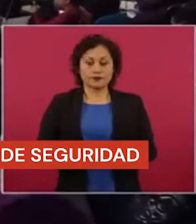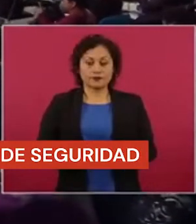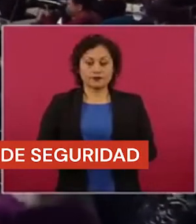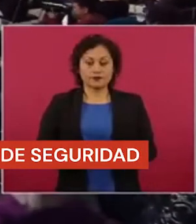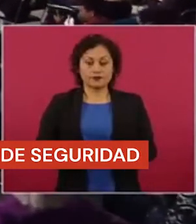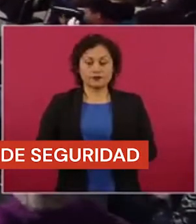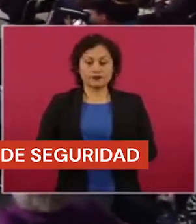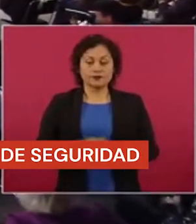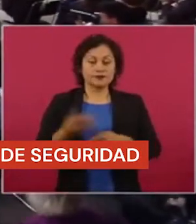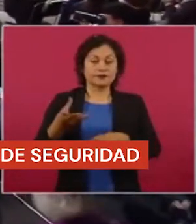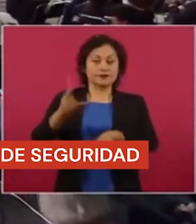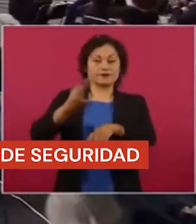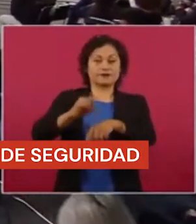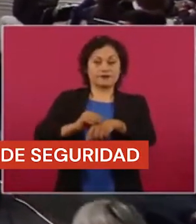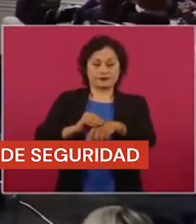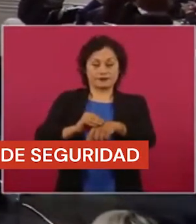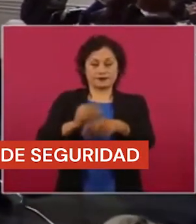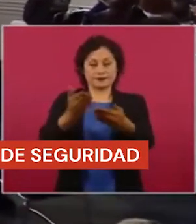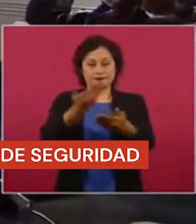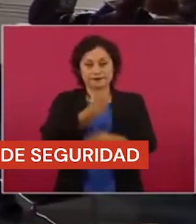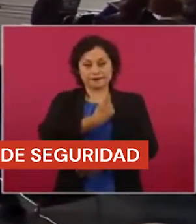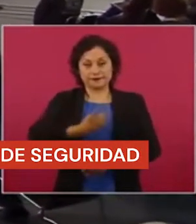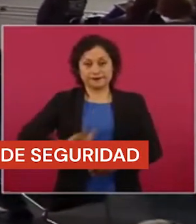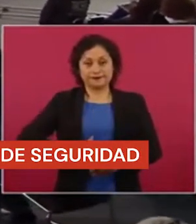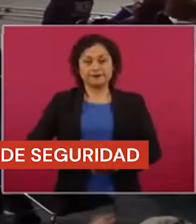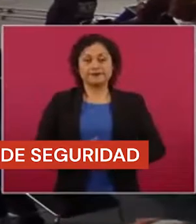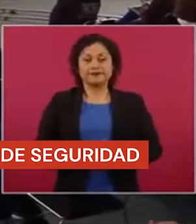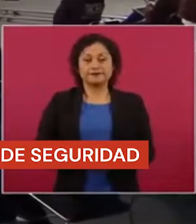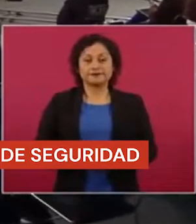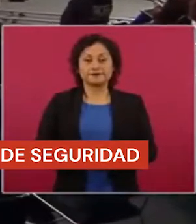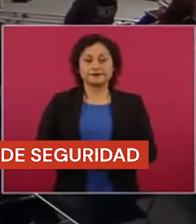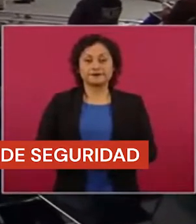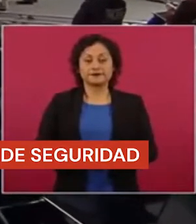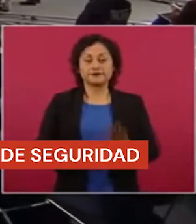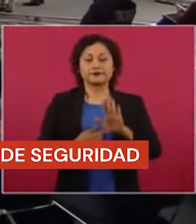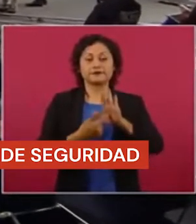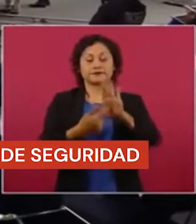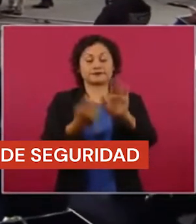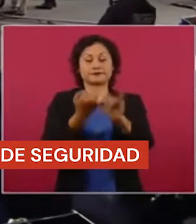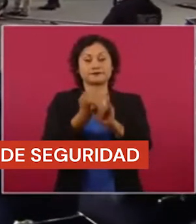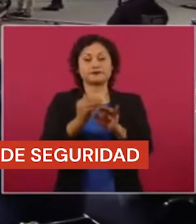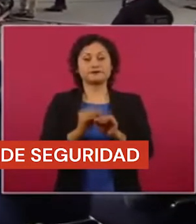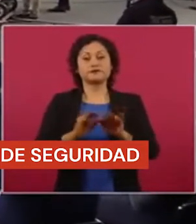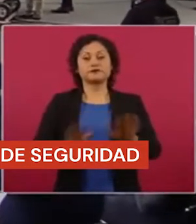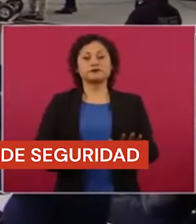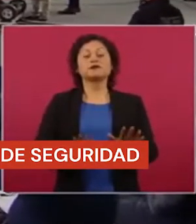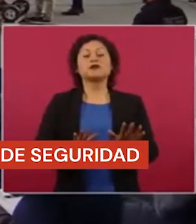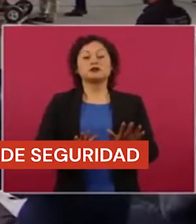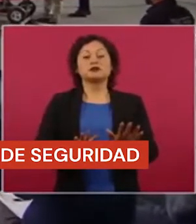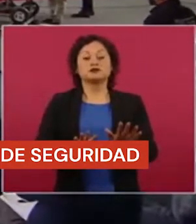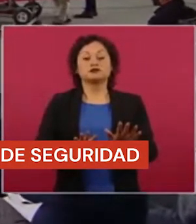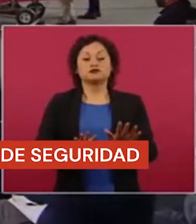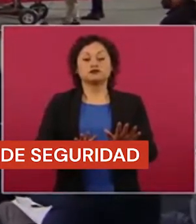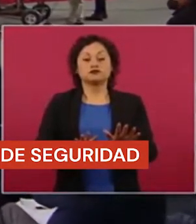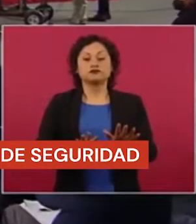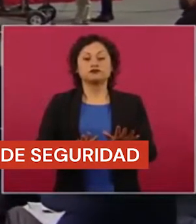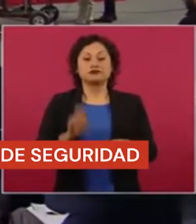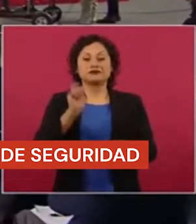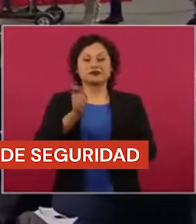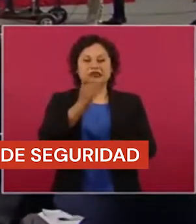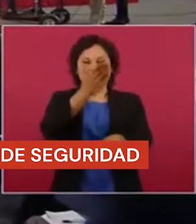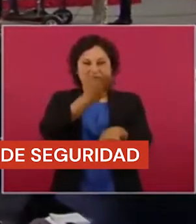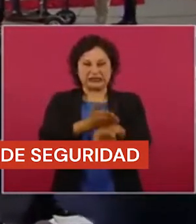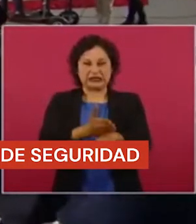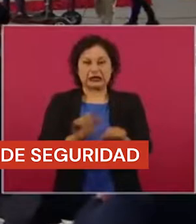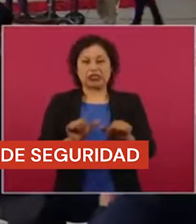Con su permiso, señor presidente, damos a conocer el informe de cero impunidad, no hay crimen sin castigo,